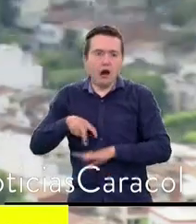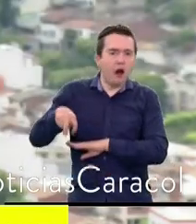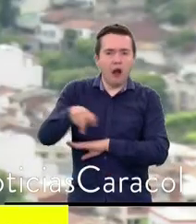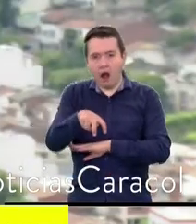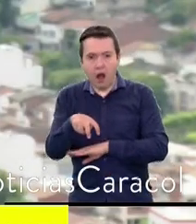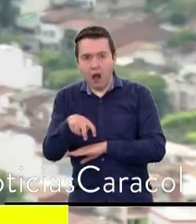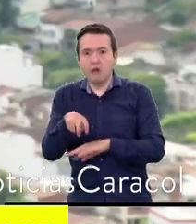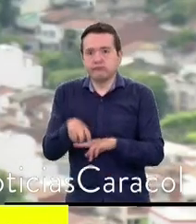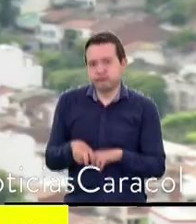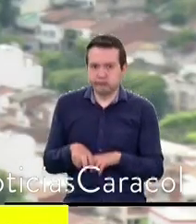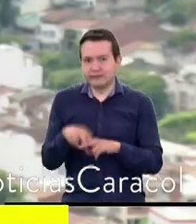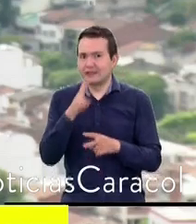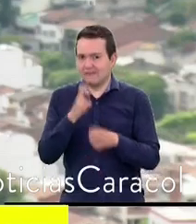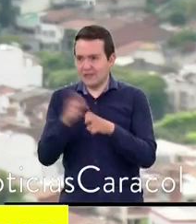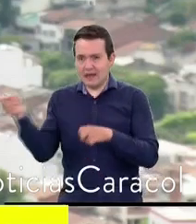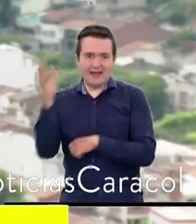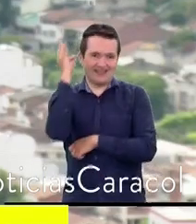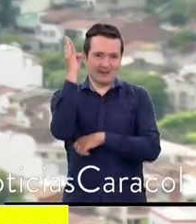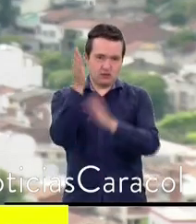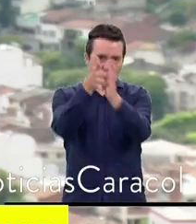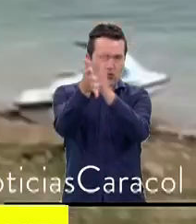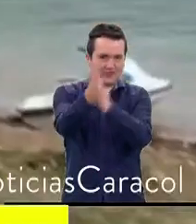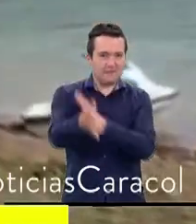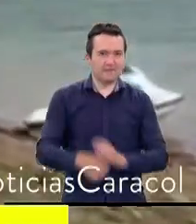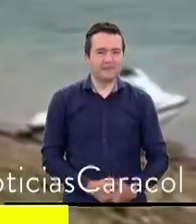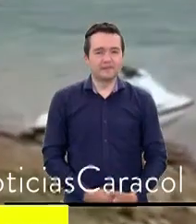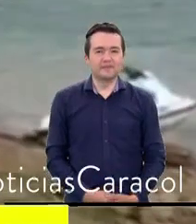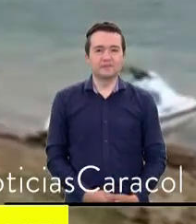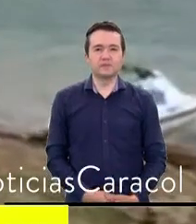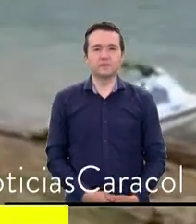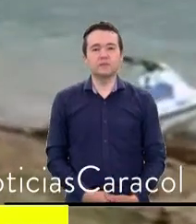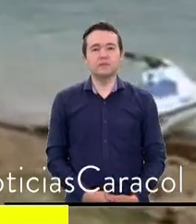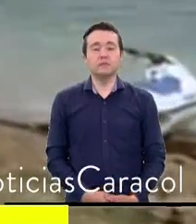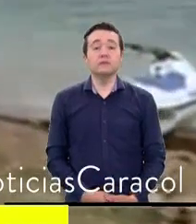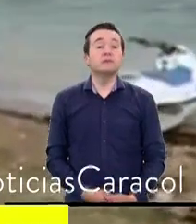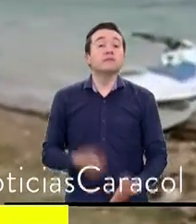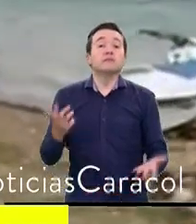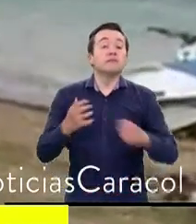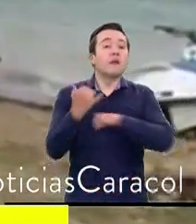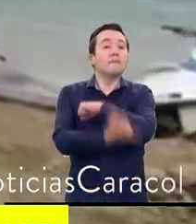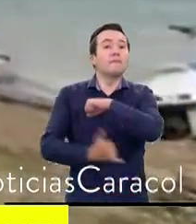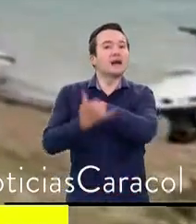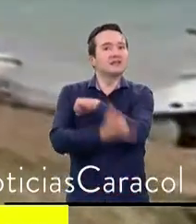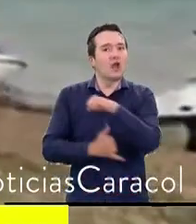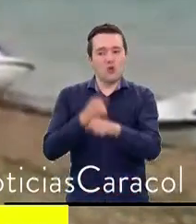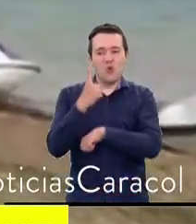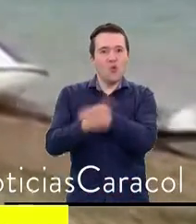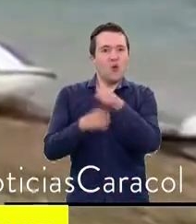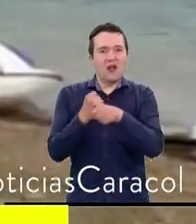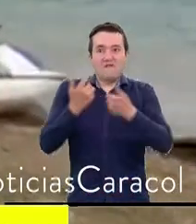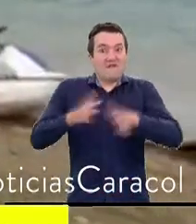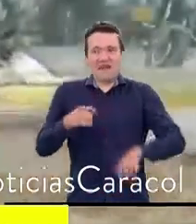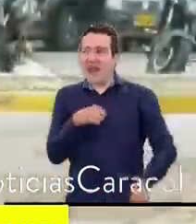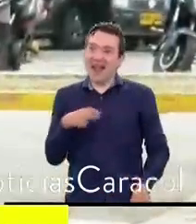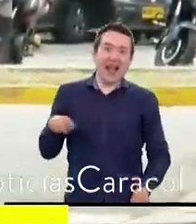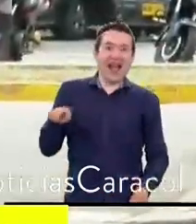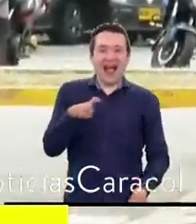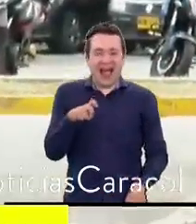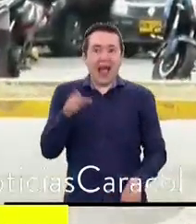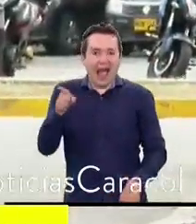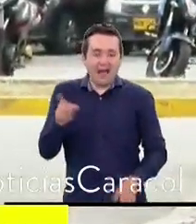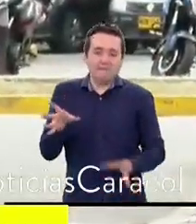testimonio y que esto no le pase a más personas. Un paseo familiar de fin de año fue el inicio de la batalla que Natalie, su esposo